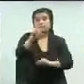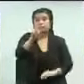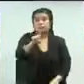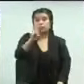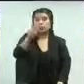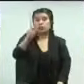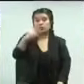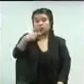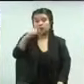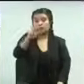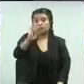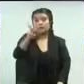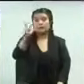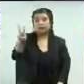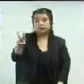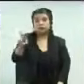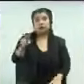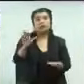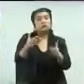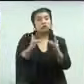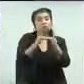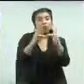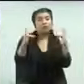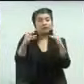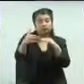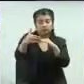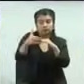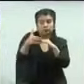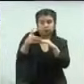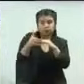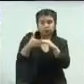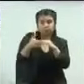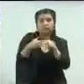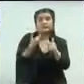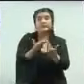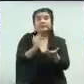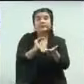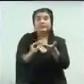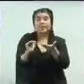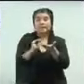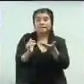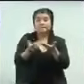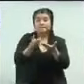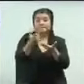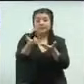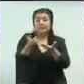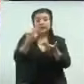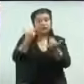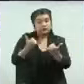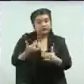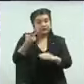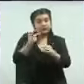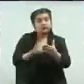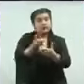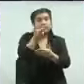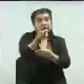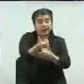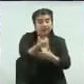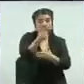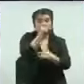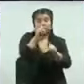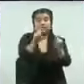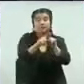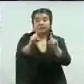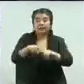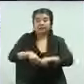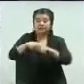que es un puente gemelo que se está en proceso de ejecución. Estamos haciendo la transferencia presupuestaria, la deuda